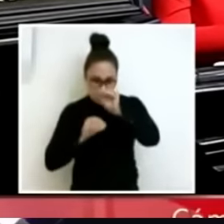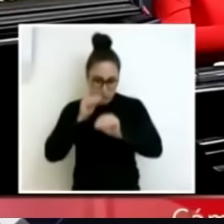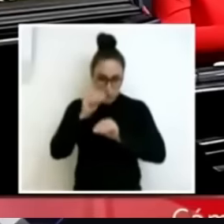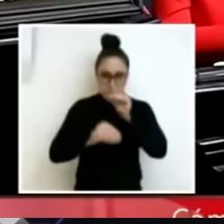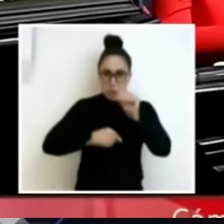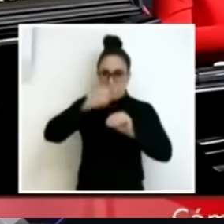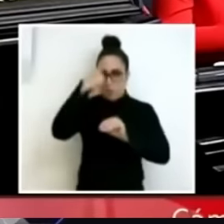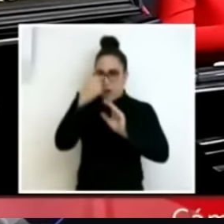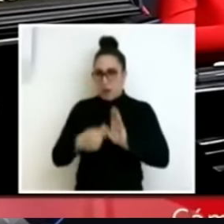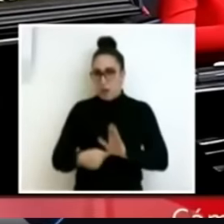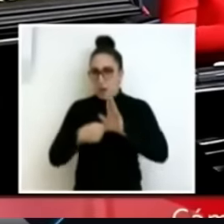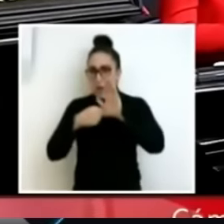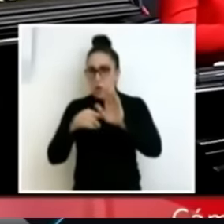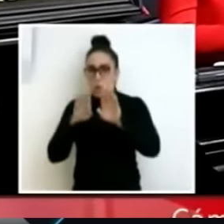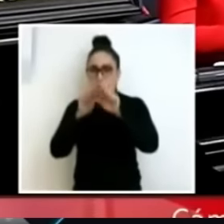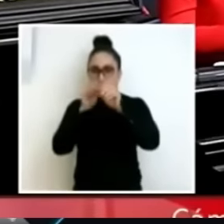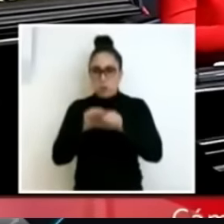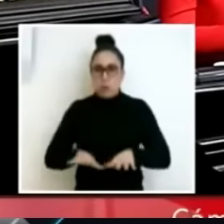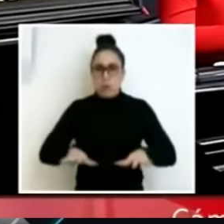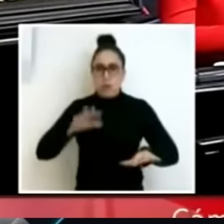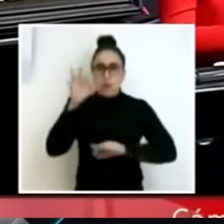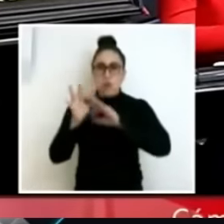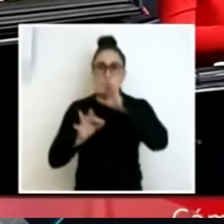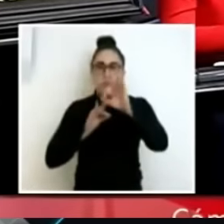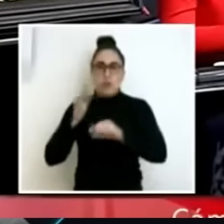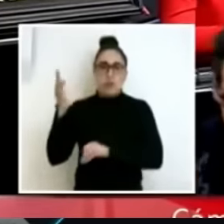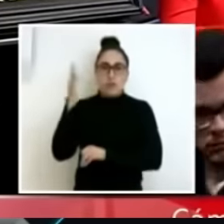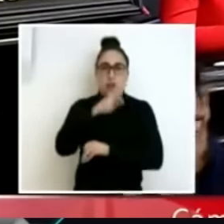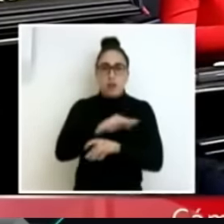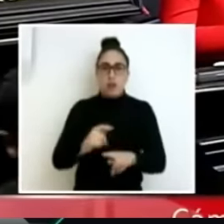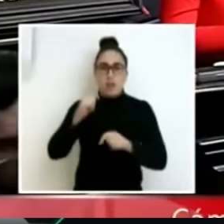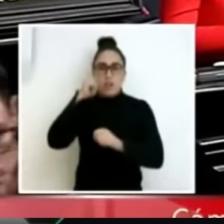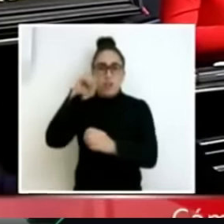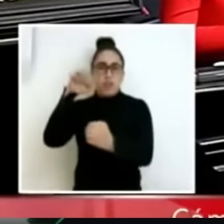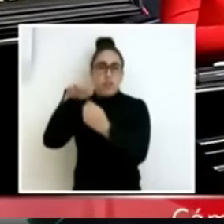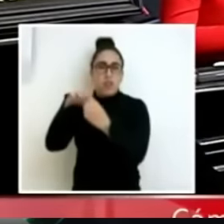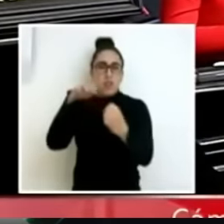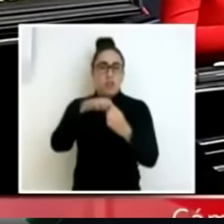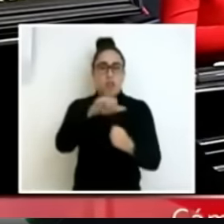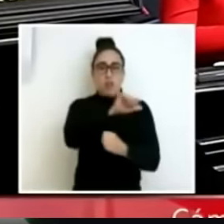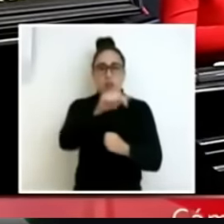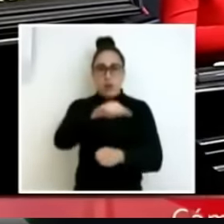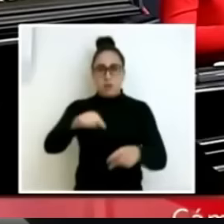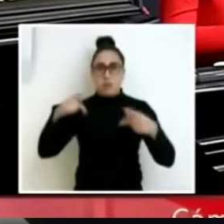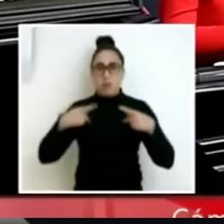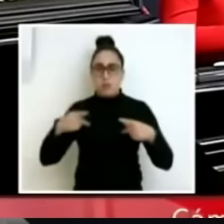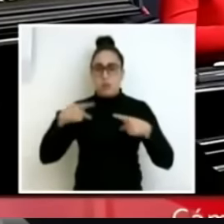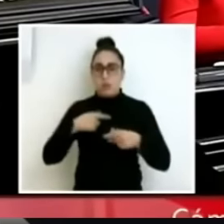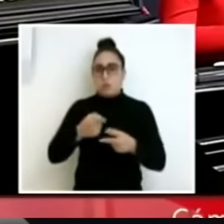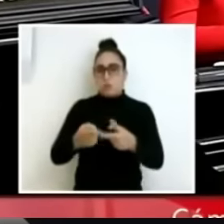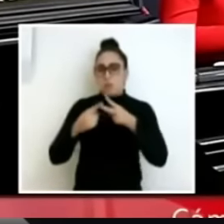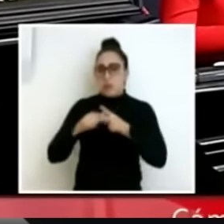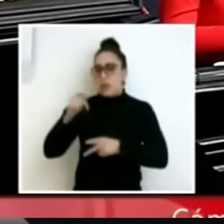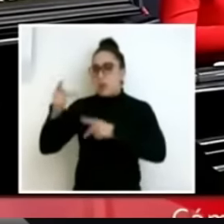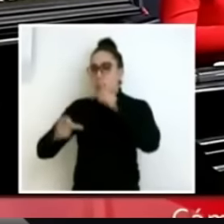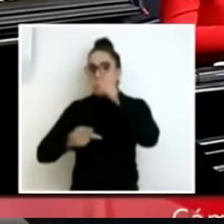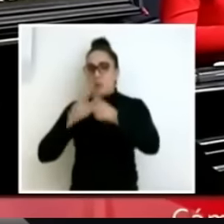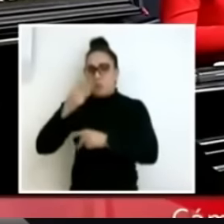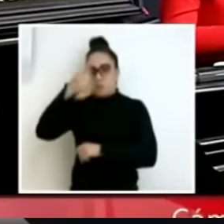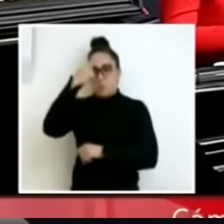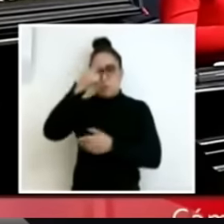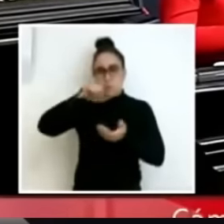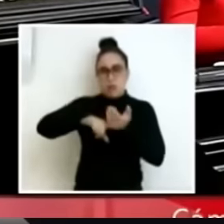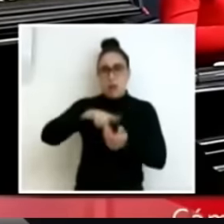construyen una campaña mentirosa, una campaña clasista, una campaña